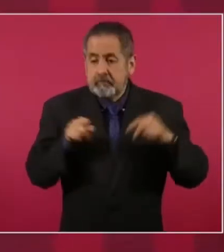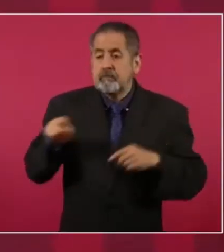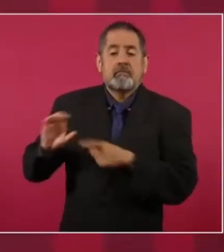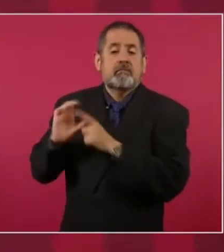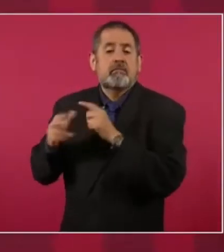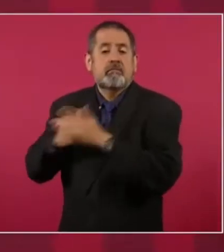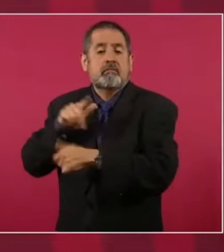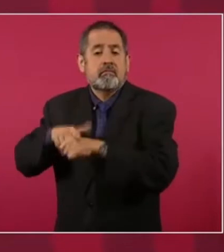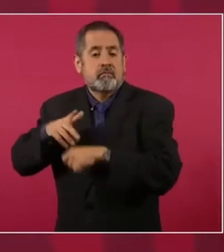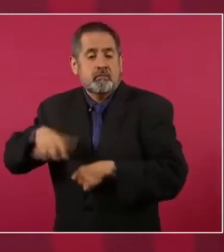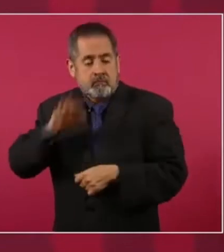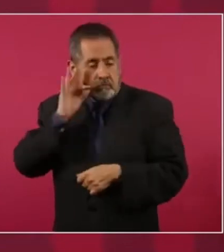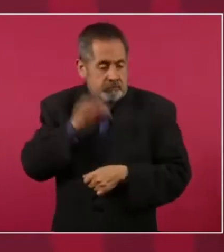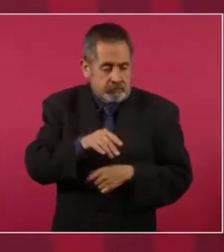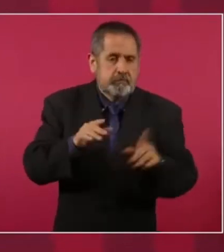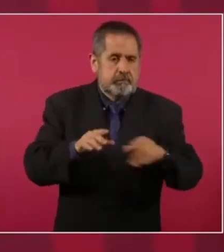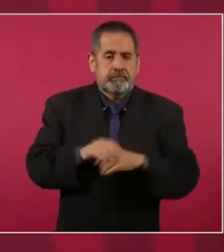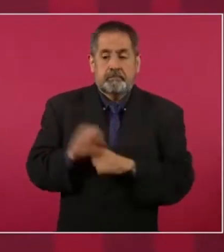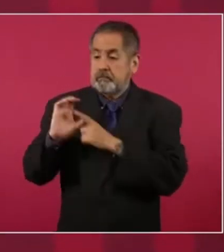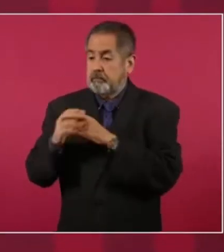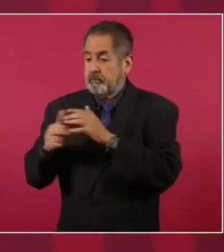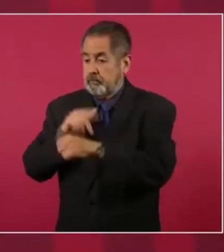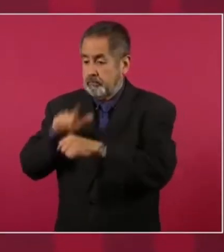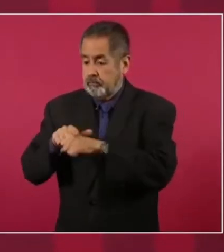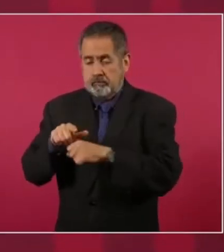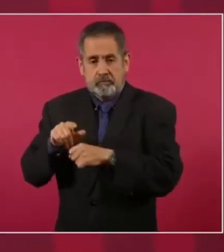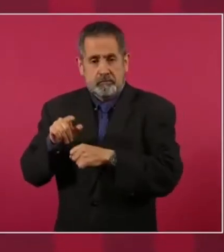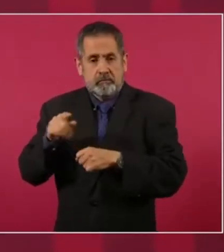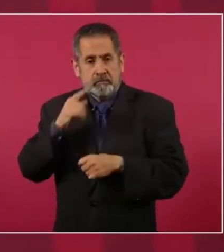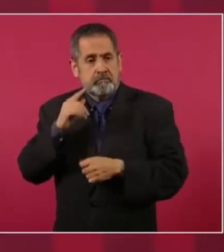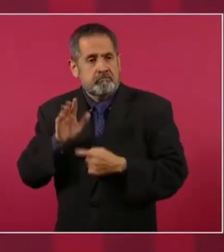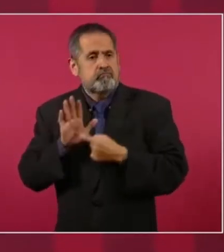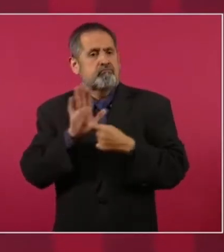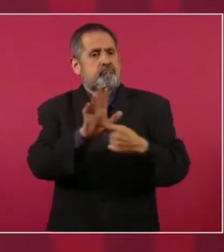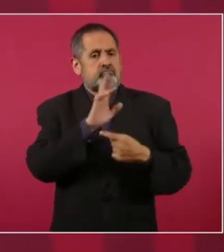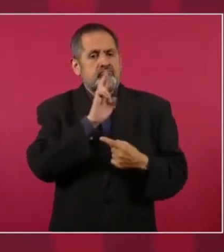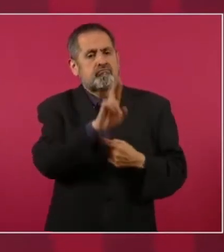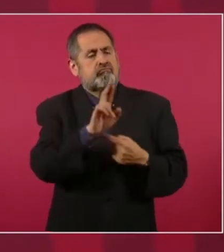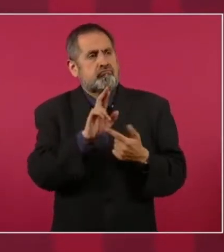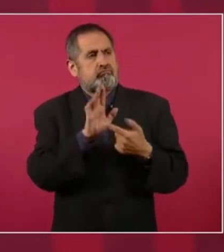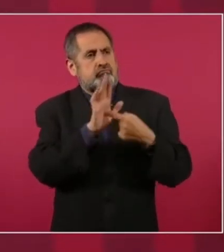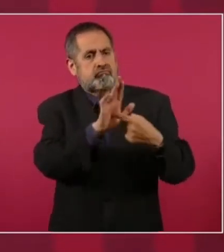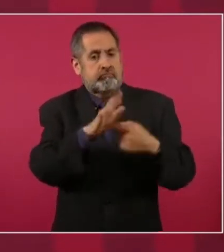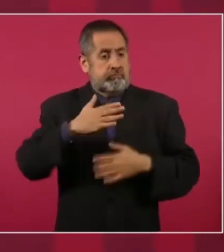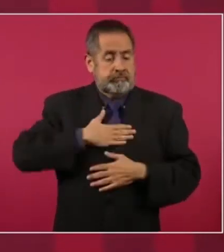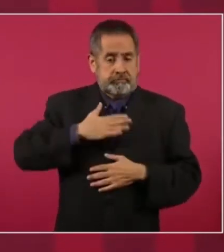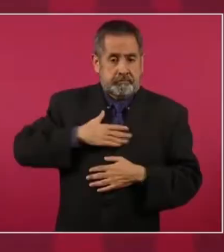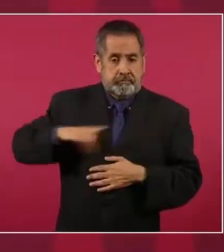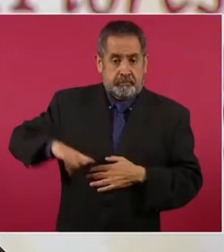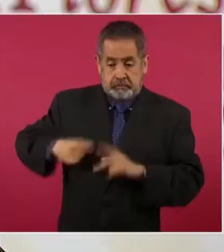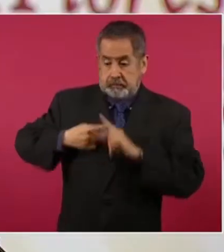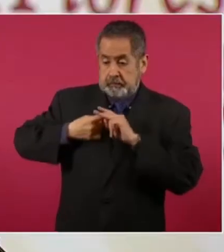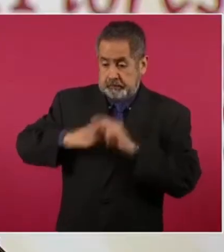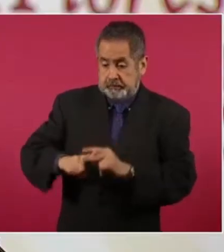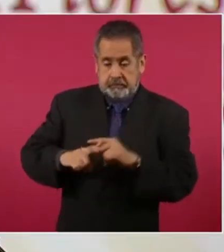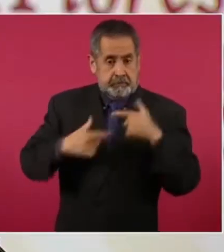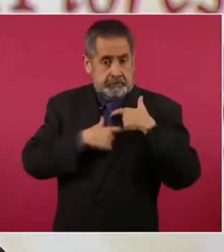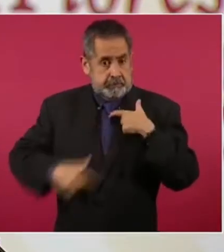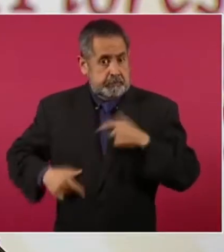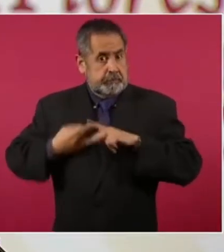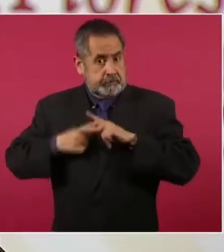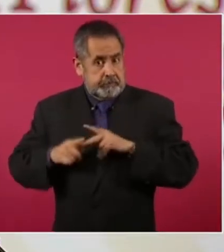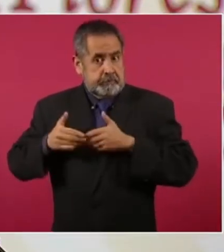labor. Bueno, la Comisión Nacional de Búsqueda ayer presentó un reporte de que cuando este gobierno inició su